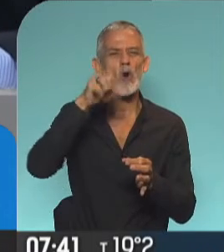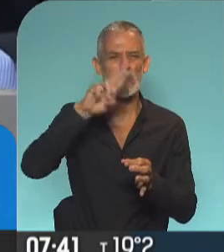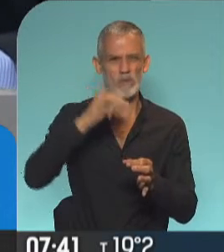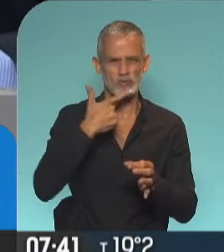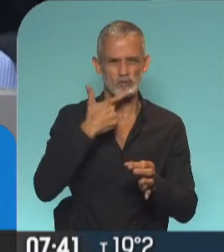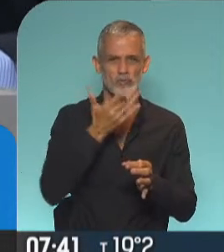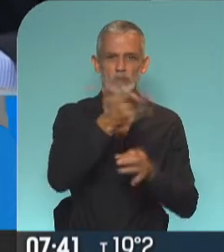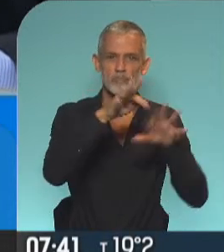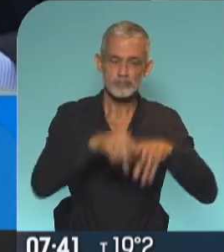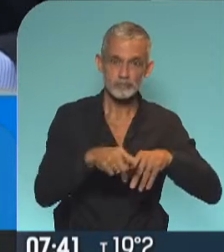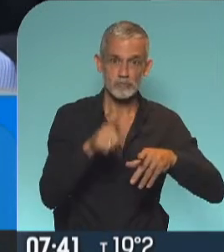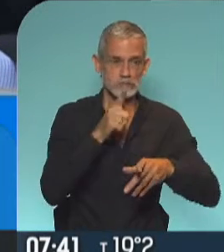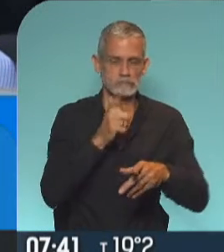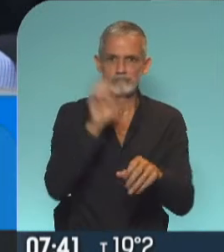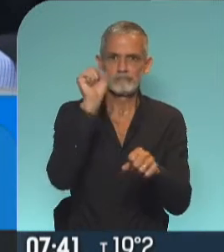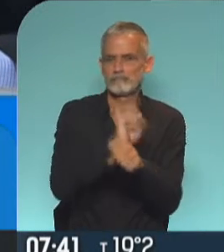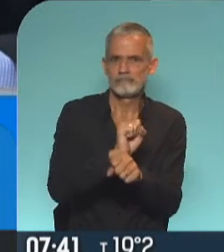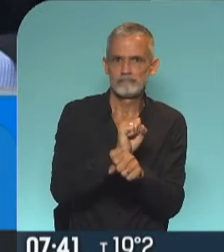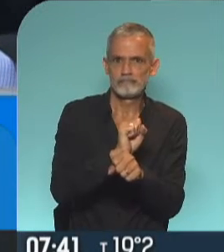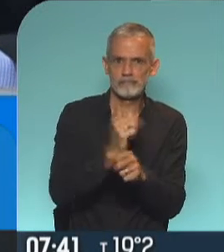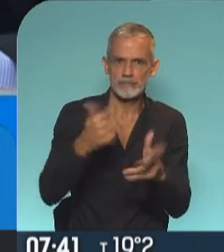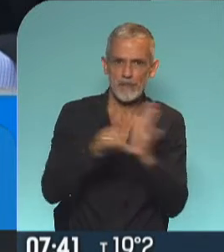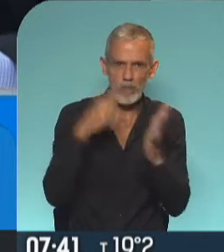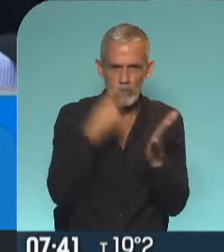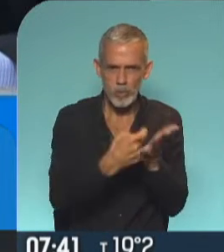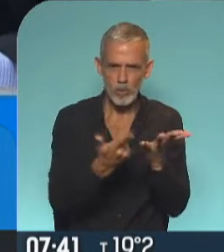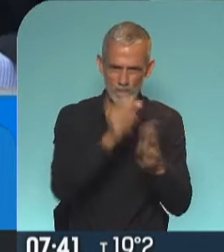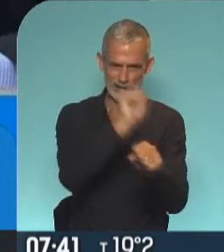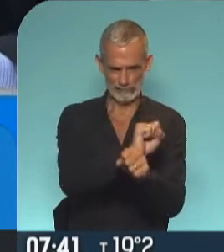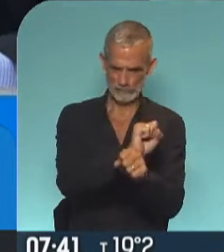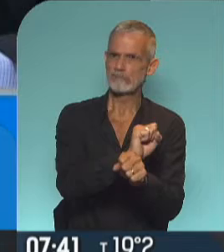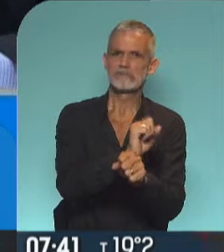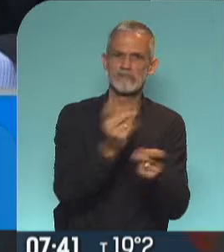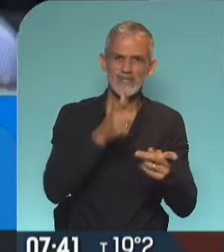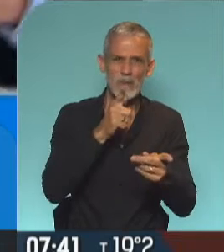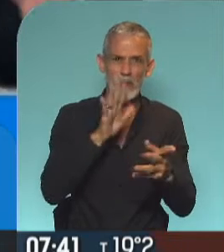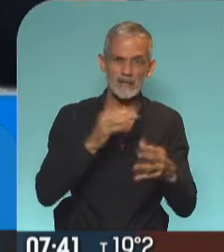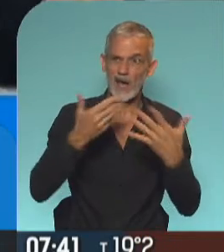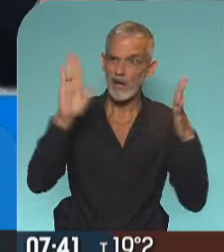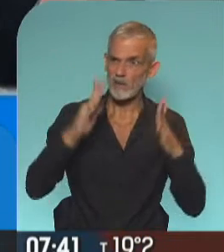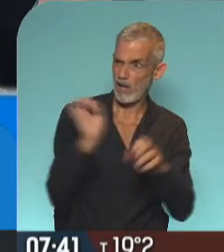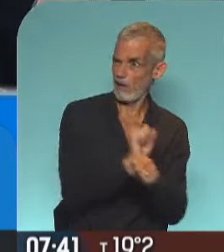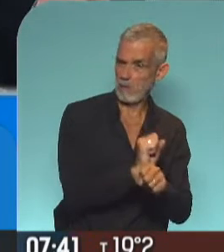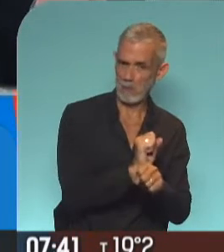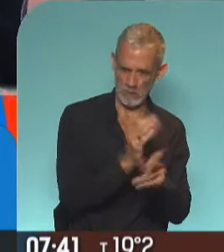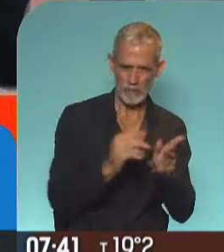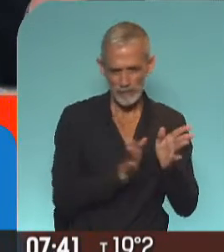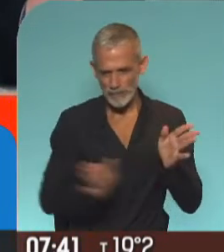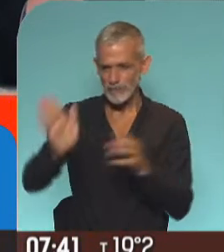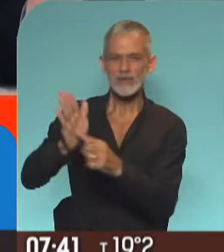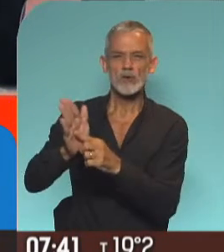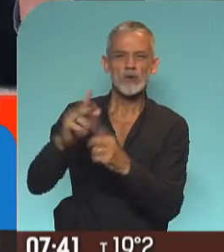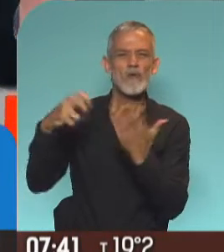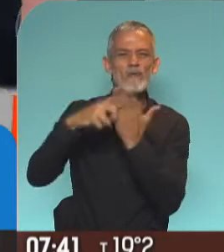con la privación ilegal o con la detención ilegal de personas, con un estado de privación de libertad. Y además la Procubin, que es la